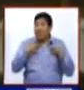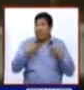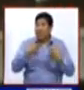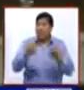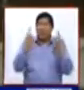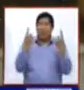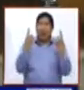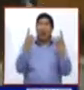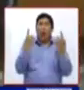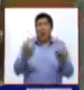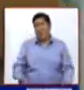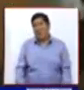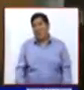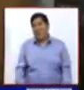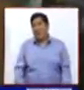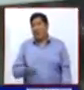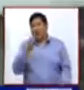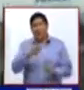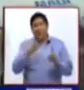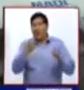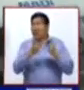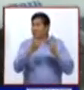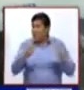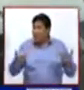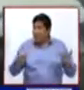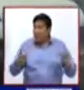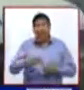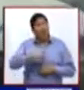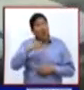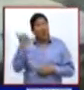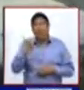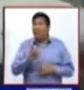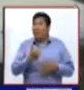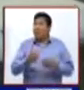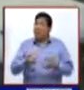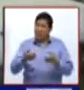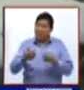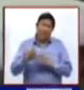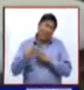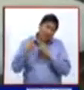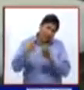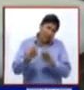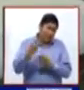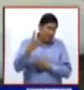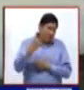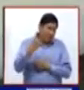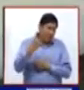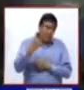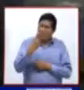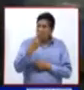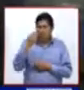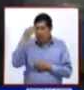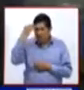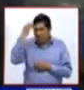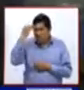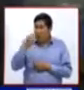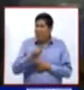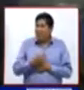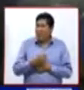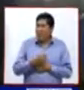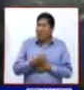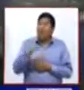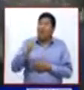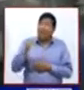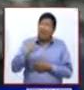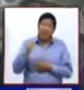dos máquinas. Una que llegó desde Potosí y otra que también le ha regalado un ballet, ¿no es cierto, señora Rosemary?